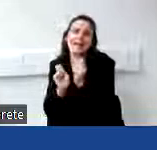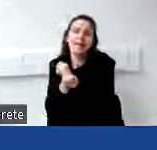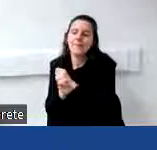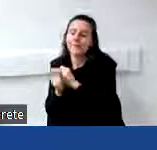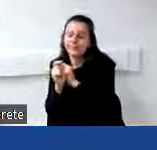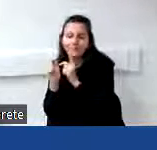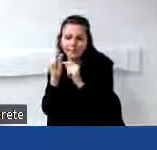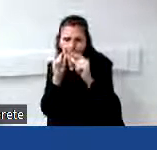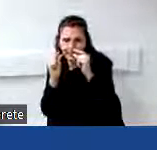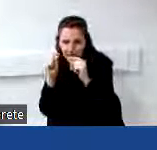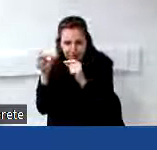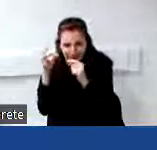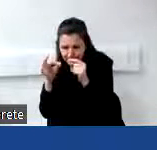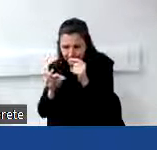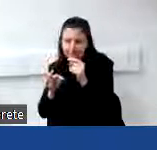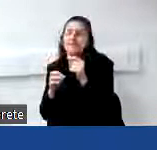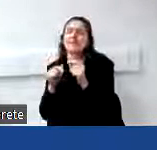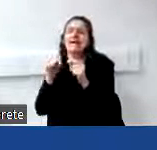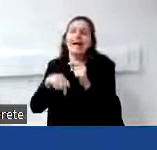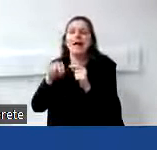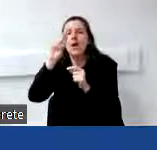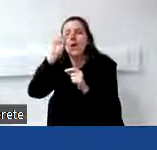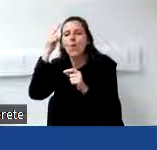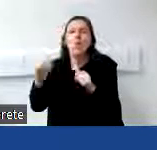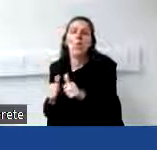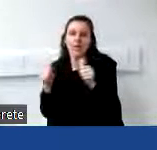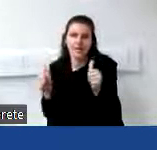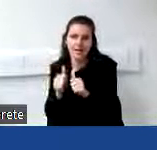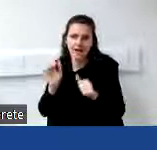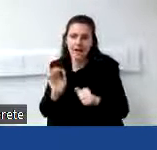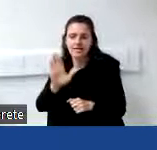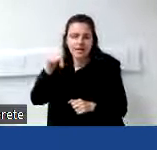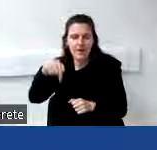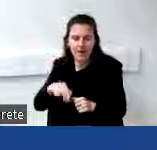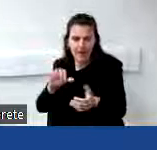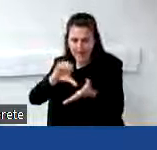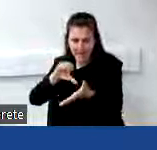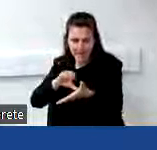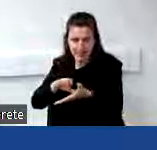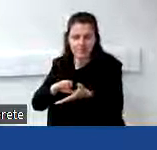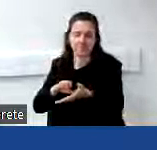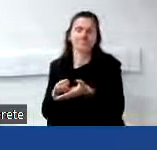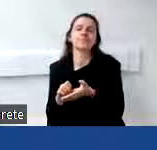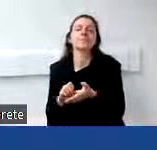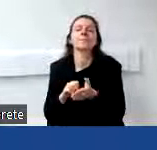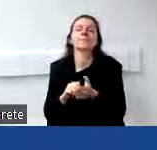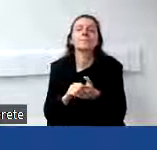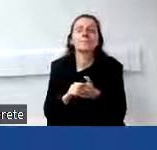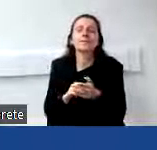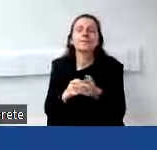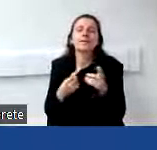a qué alturas debieran estar las cosas, ¿tá? O cuál es el espacio que debiera respetarse